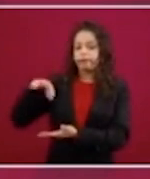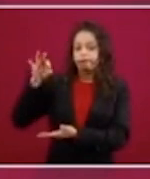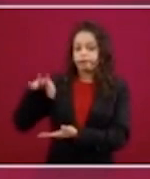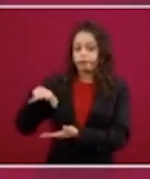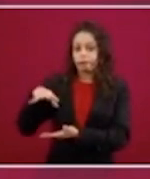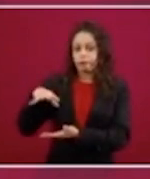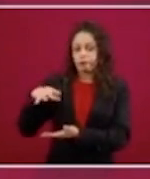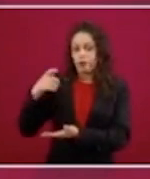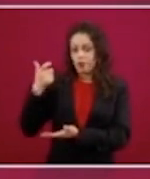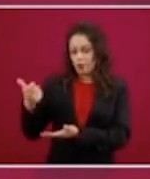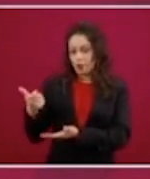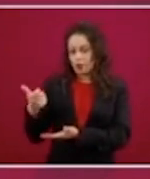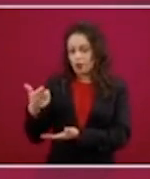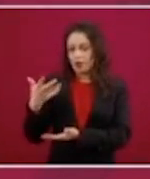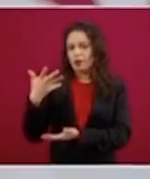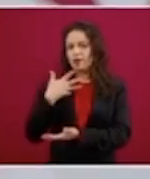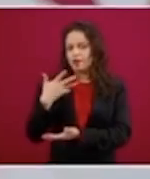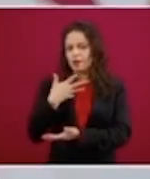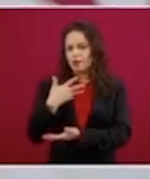puede